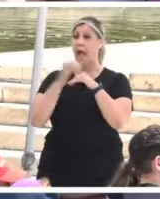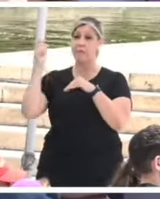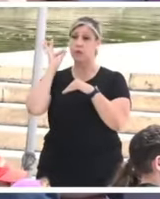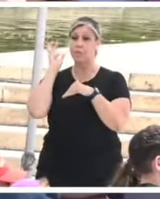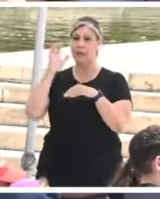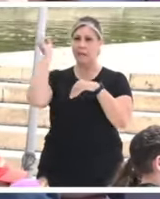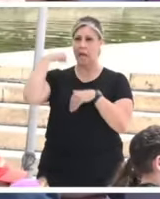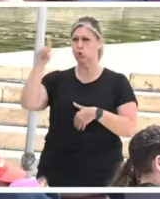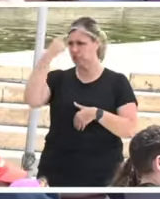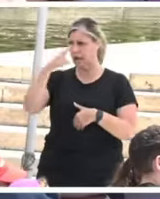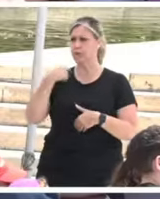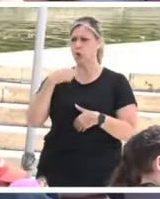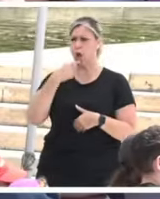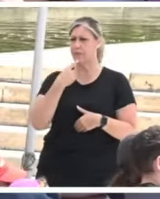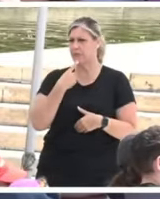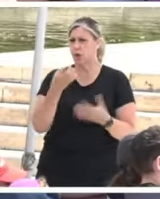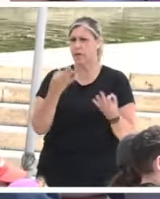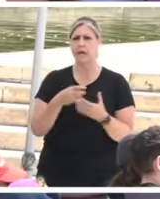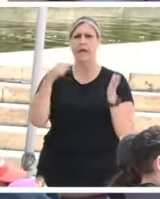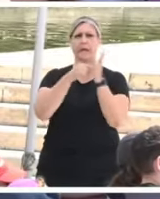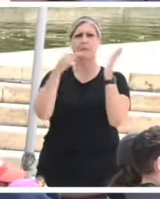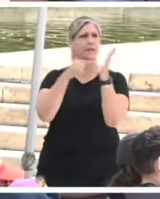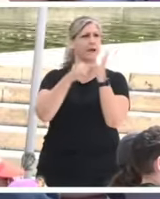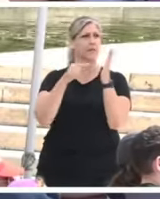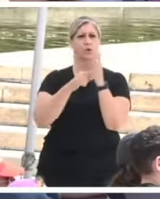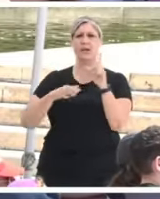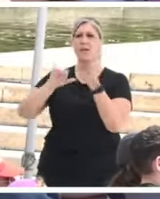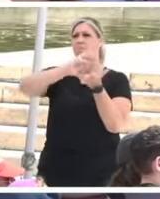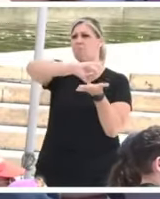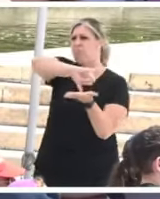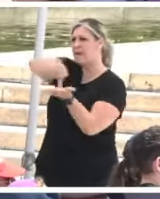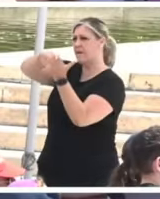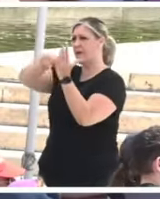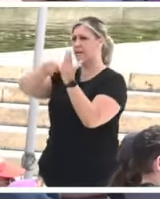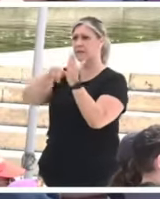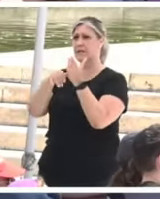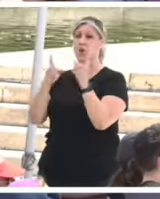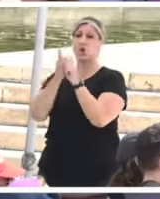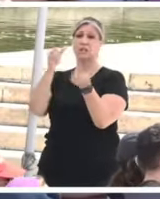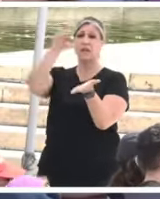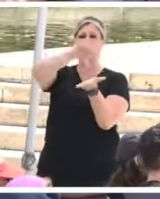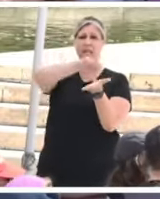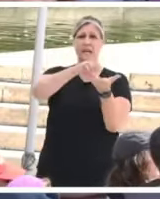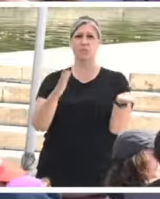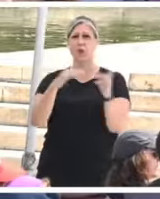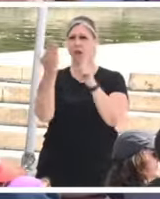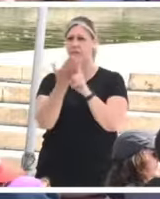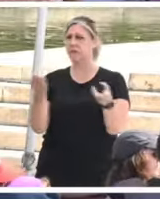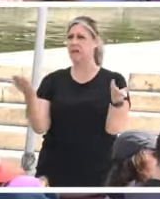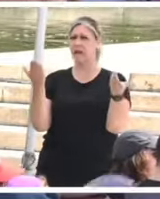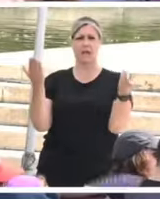que sabéis de lo que hablo cuando lo nombre, de la reivindicación de las periferias frente a ese centralismo que intoxica, que